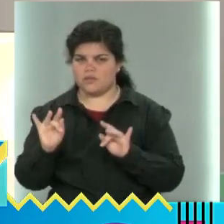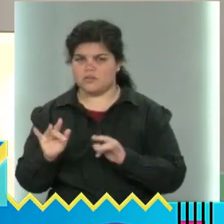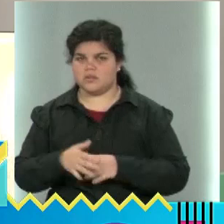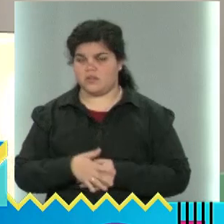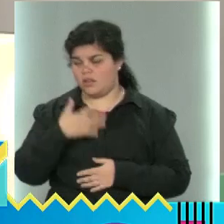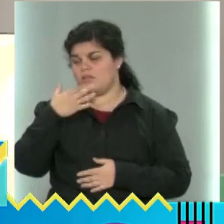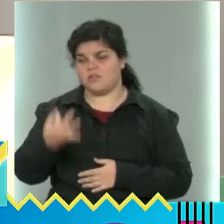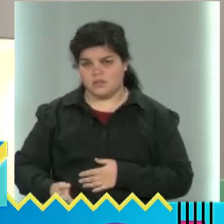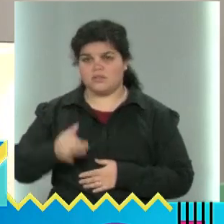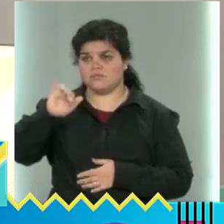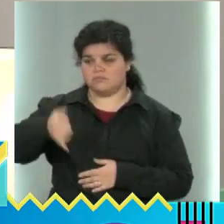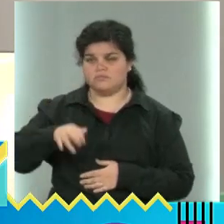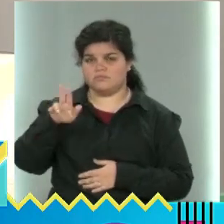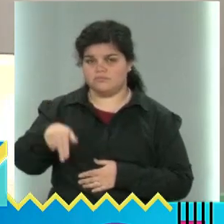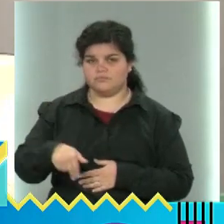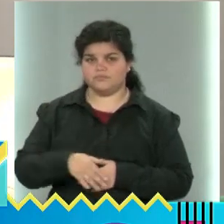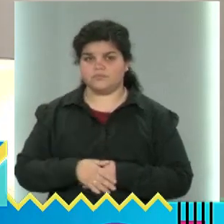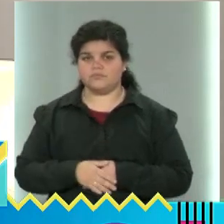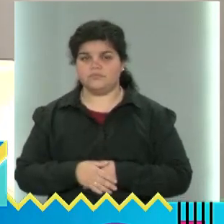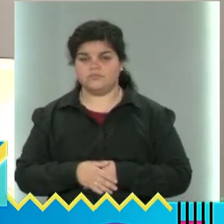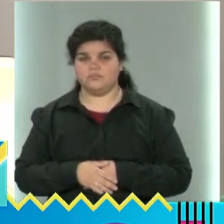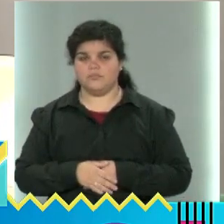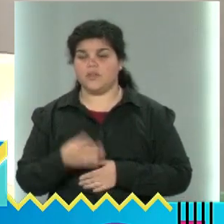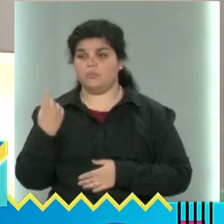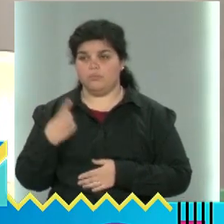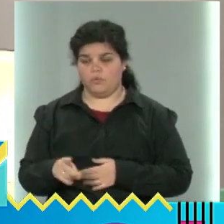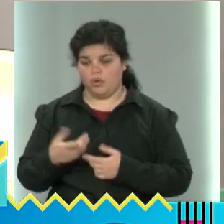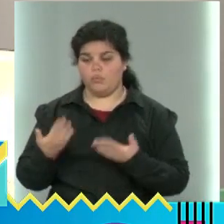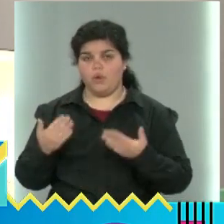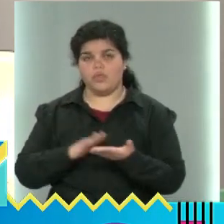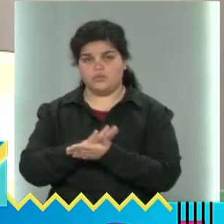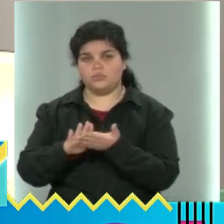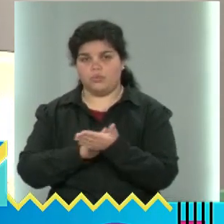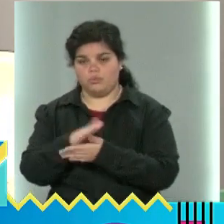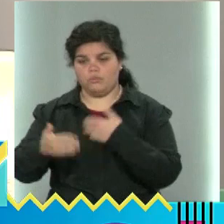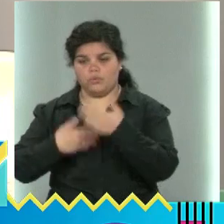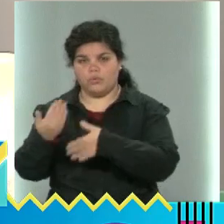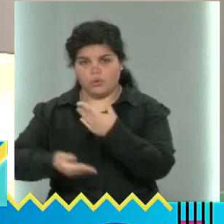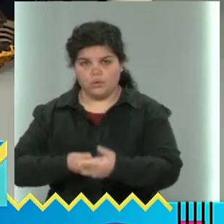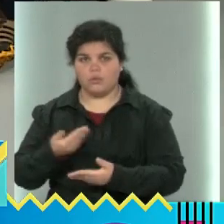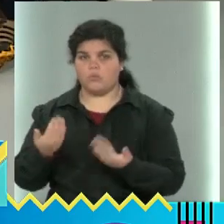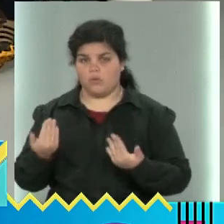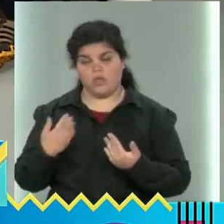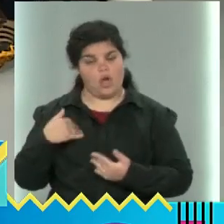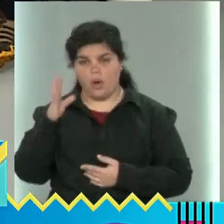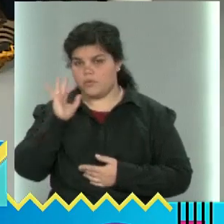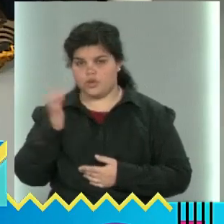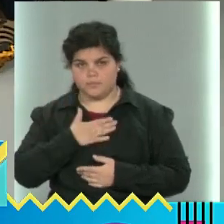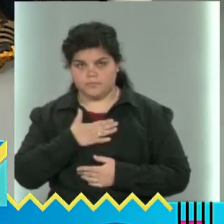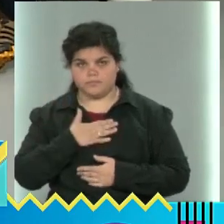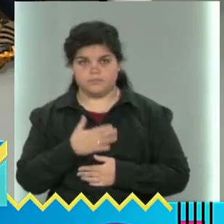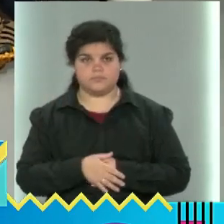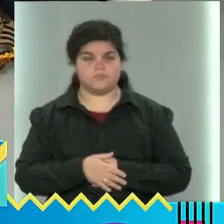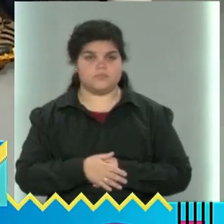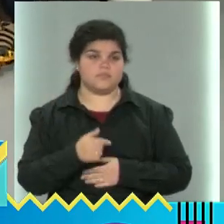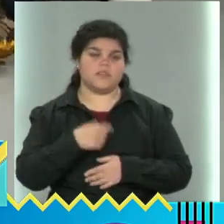por qué negarlo, pero creo que tenemos herramientas para poder enfrentar esta crisis. Esa es mi opinión. Bien, no nos queda